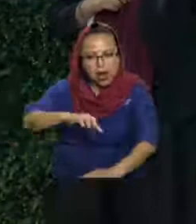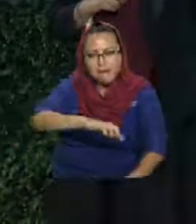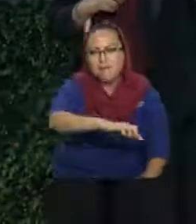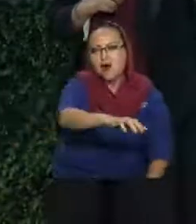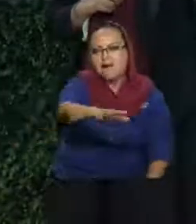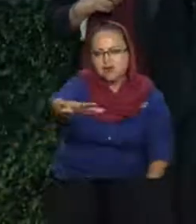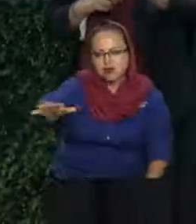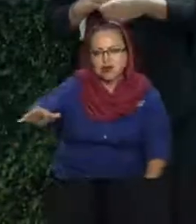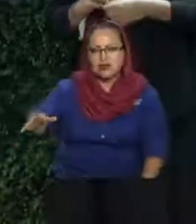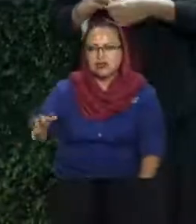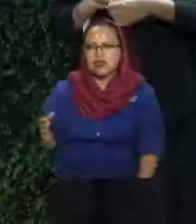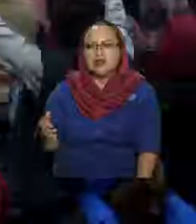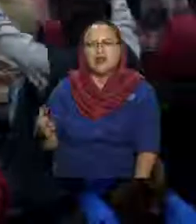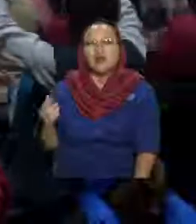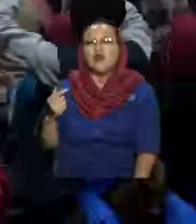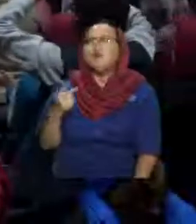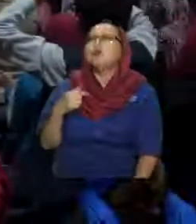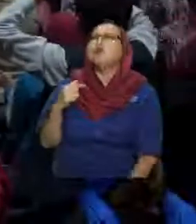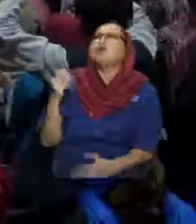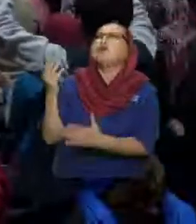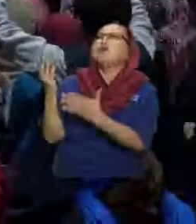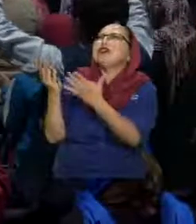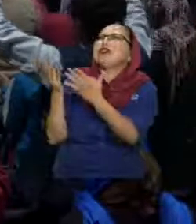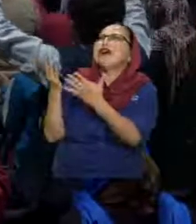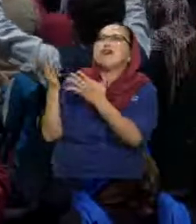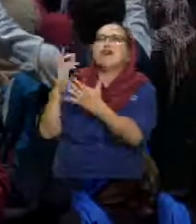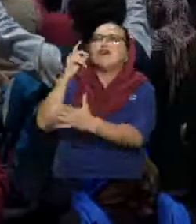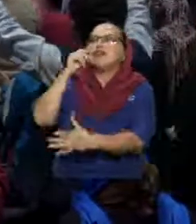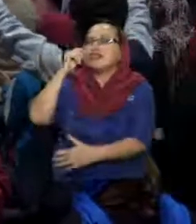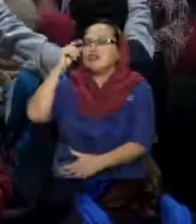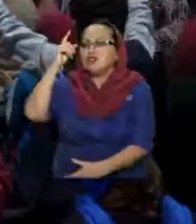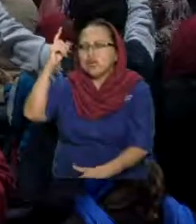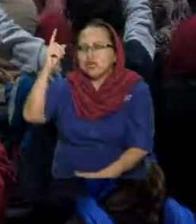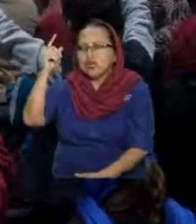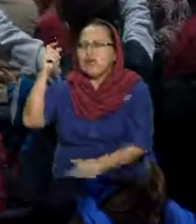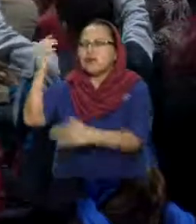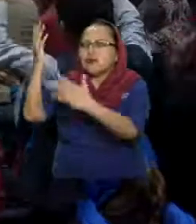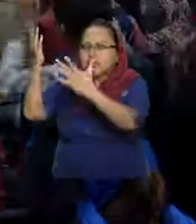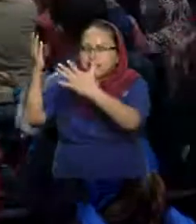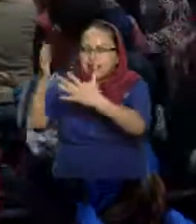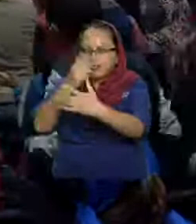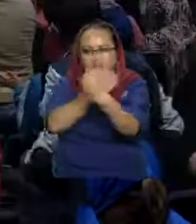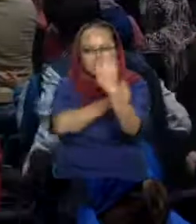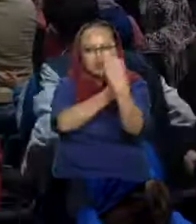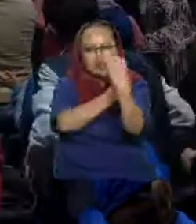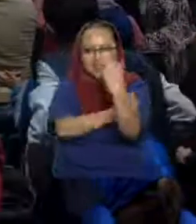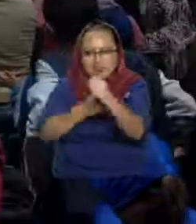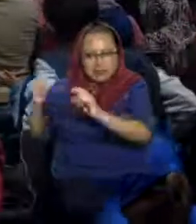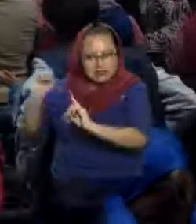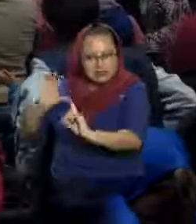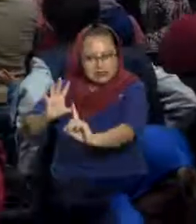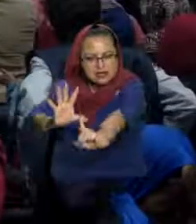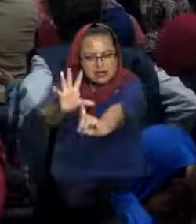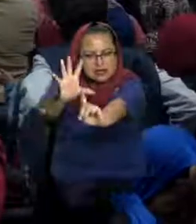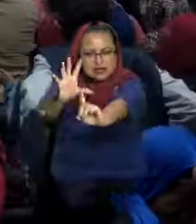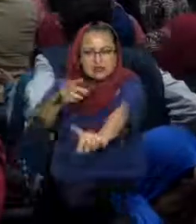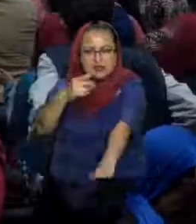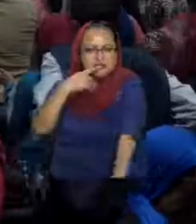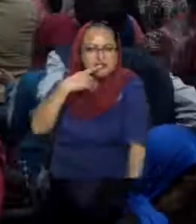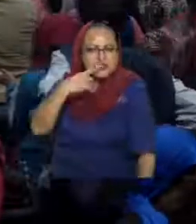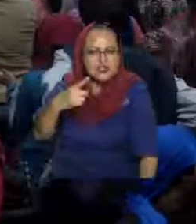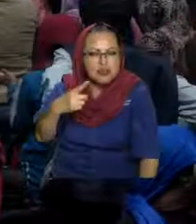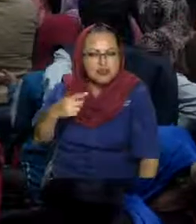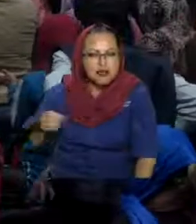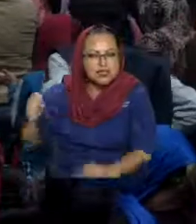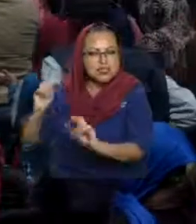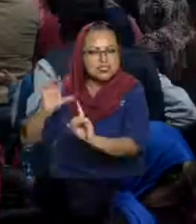Bendigo a este pueblo, Señor, como siervo tuyo que soy, que me has dado autoridad para bendecirlos, bendigo, pronuncio esa bendición sobre